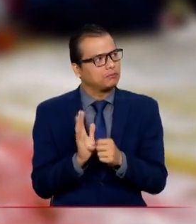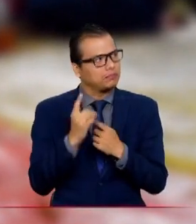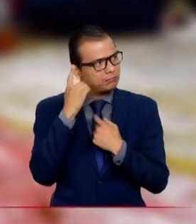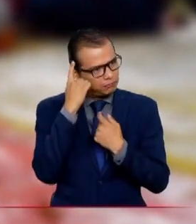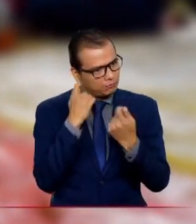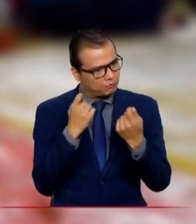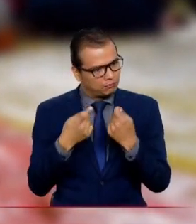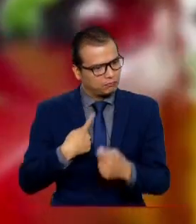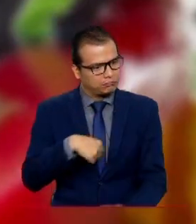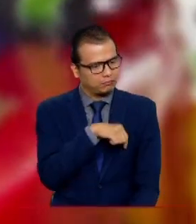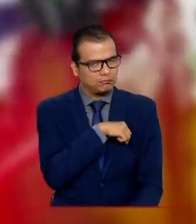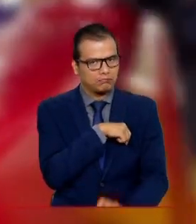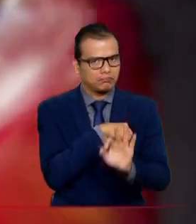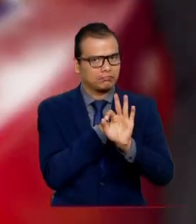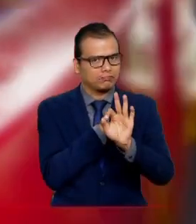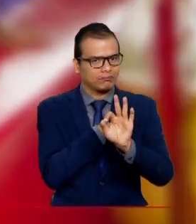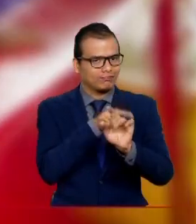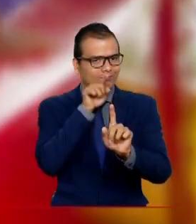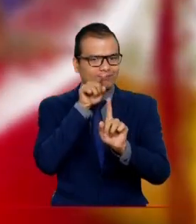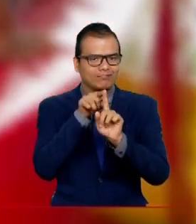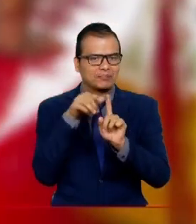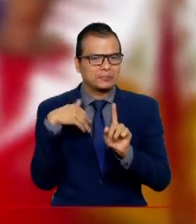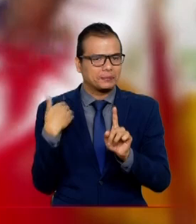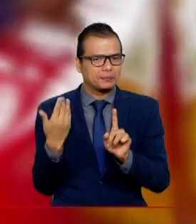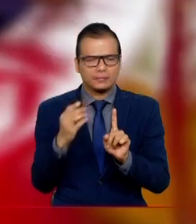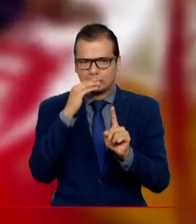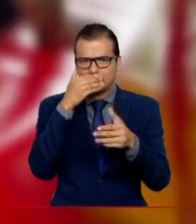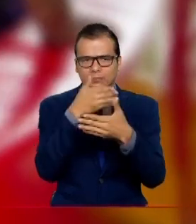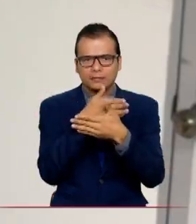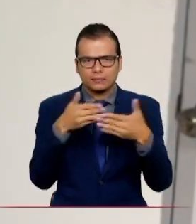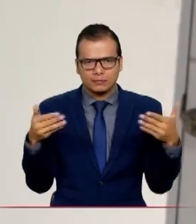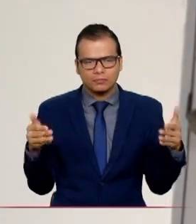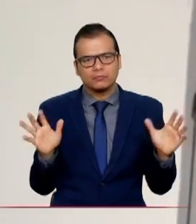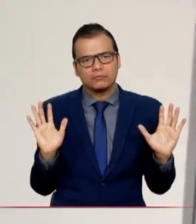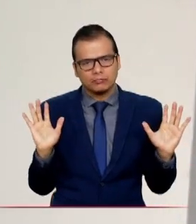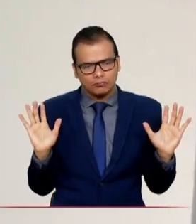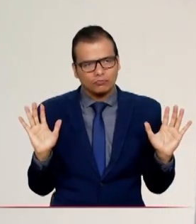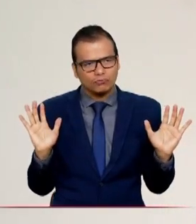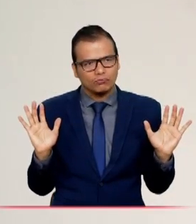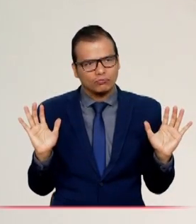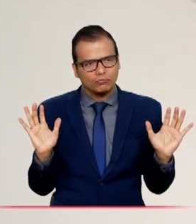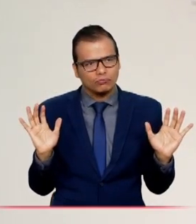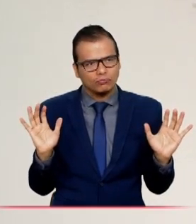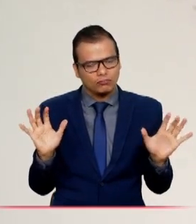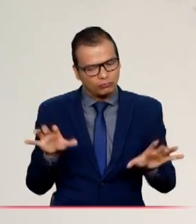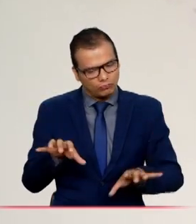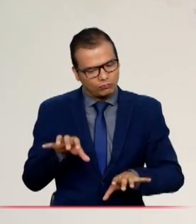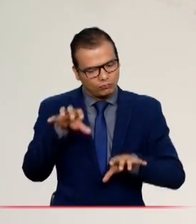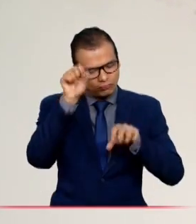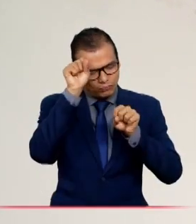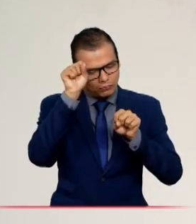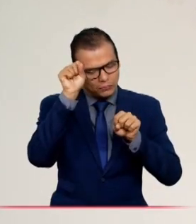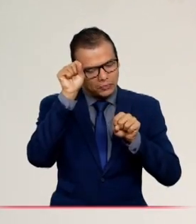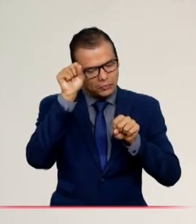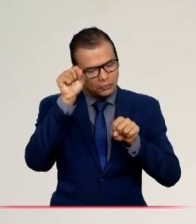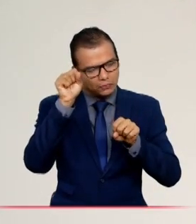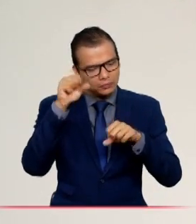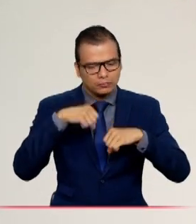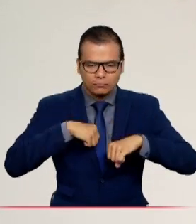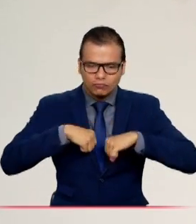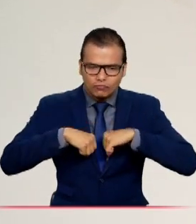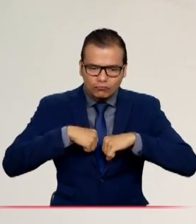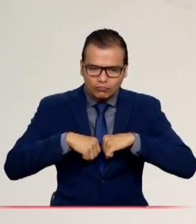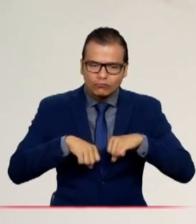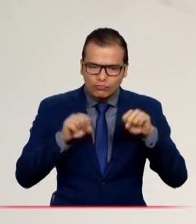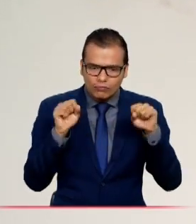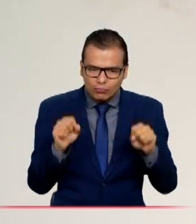apuesta excelente para que los niños empiecen a trabajar desde su territorio y, ¿por qué no?,